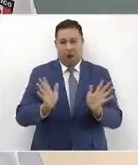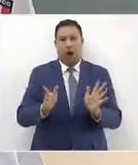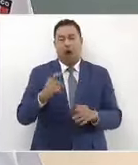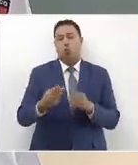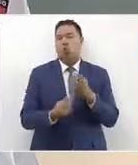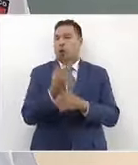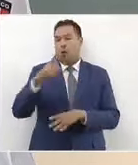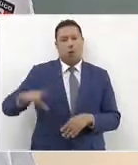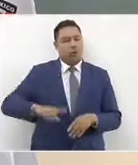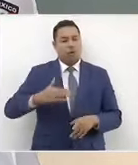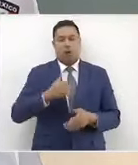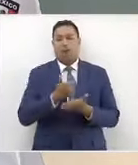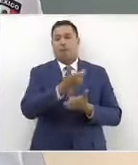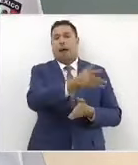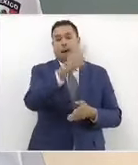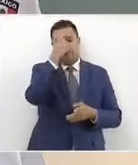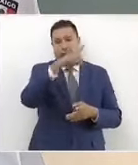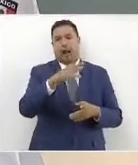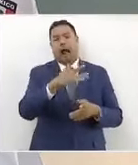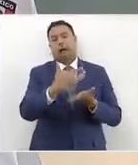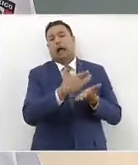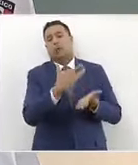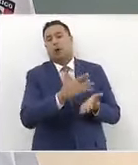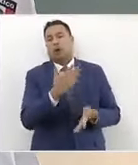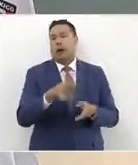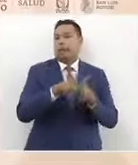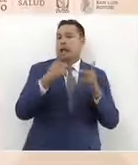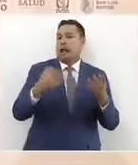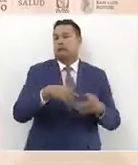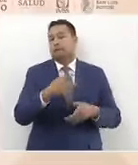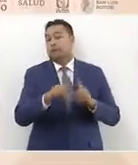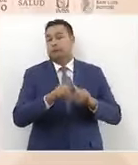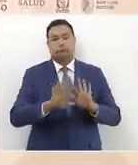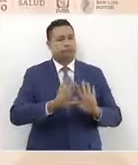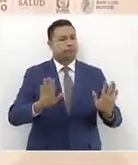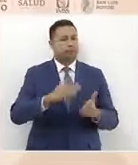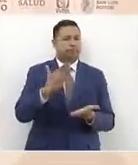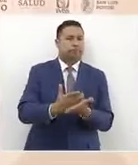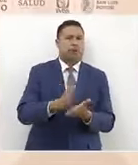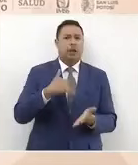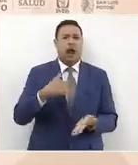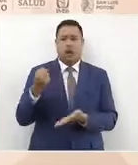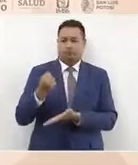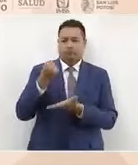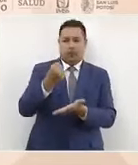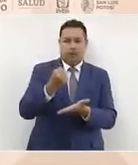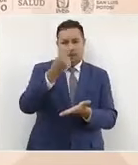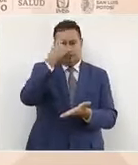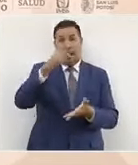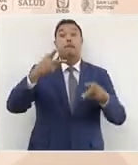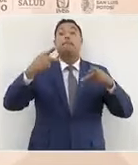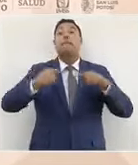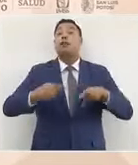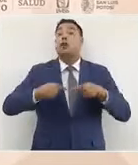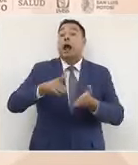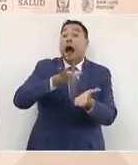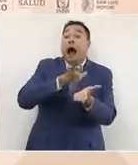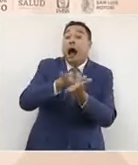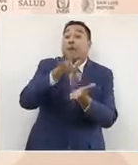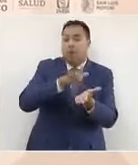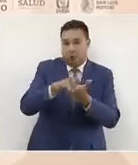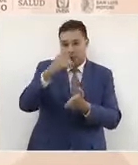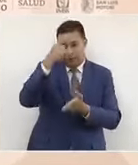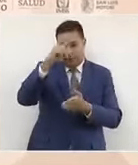este nuevo gobierno. Estamos transformando un estado sólido, un estado donde se reparte el dinero para los potosinos y no para